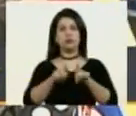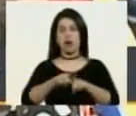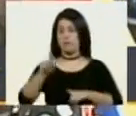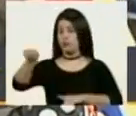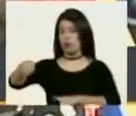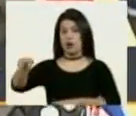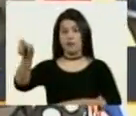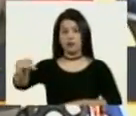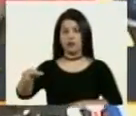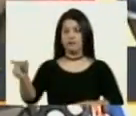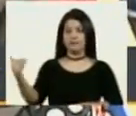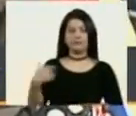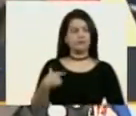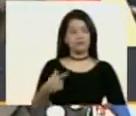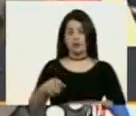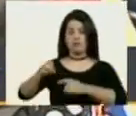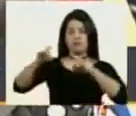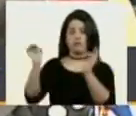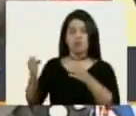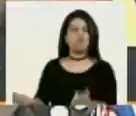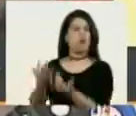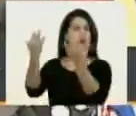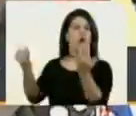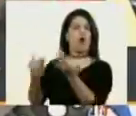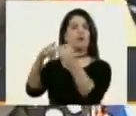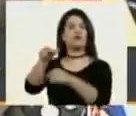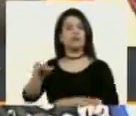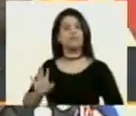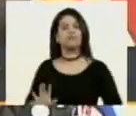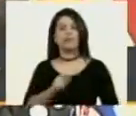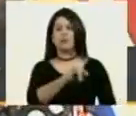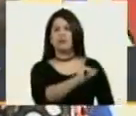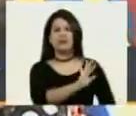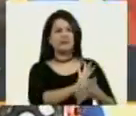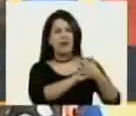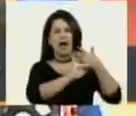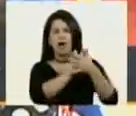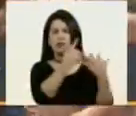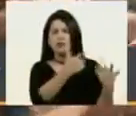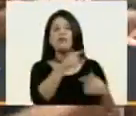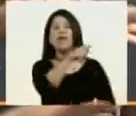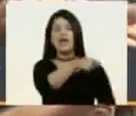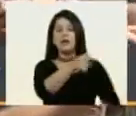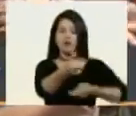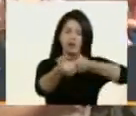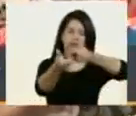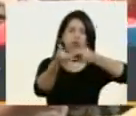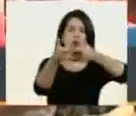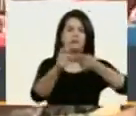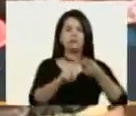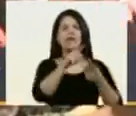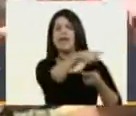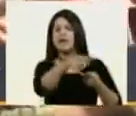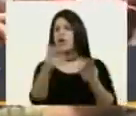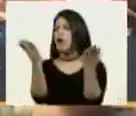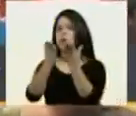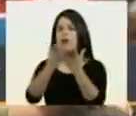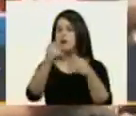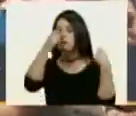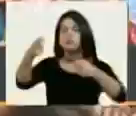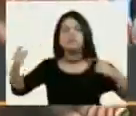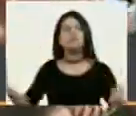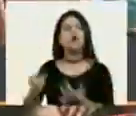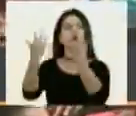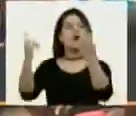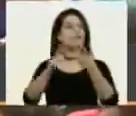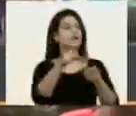cuerpo. Colocan francotiradores, queman escuelas, centros de salud, persiguen a